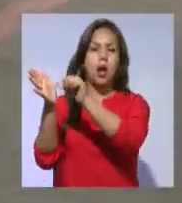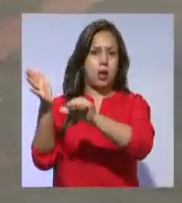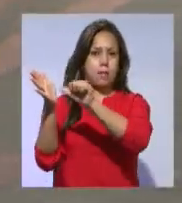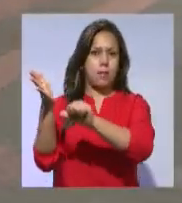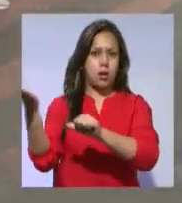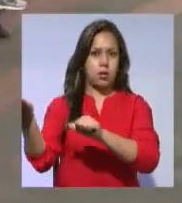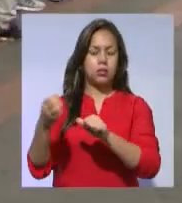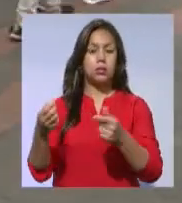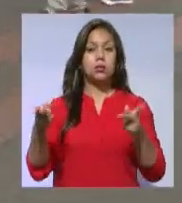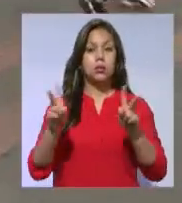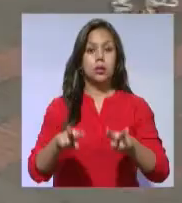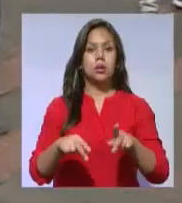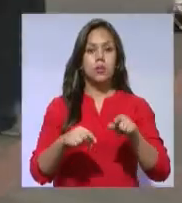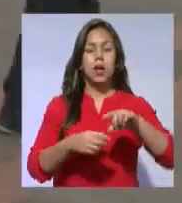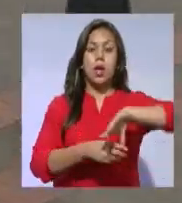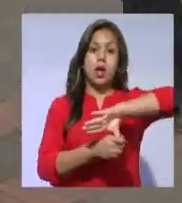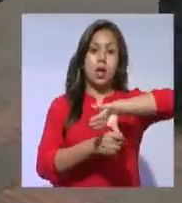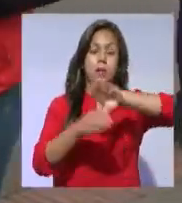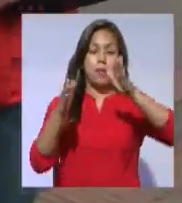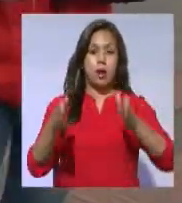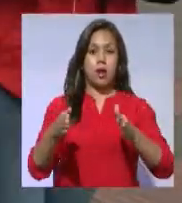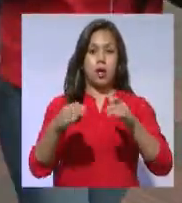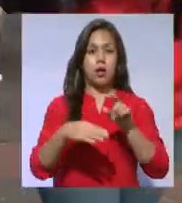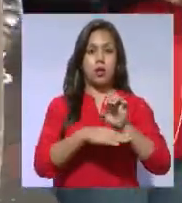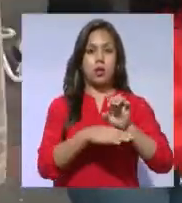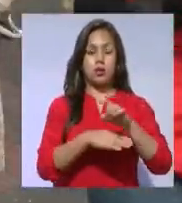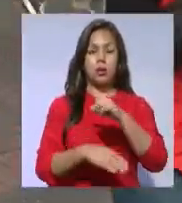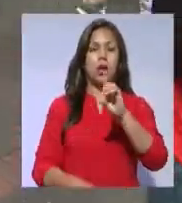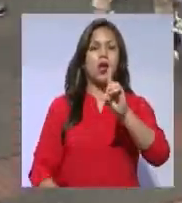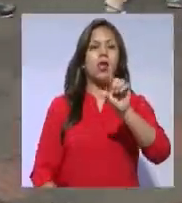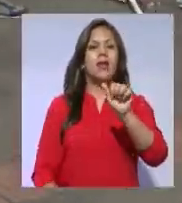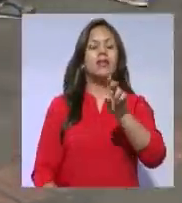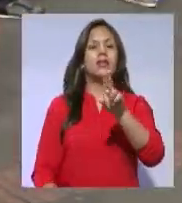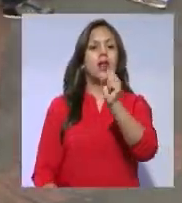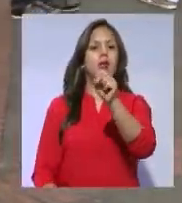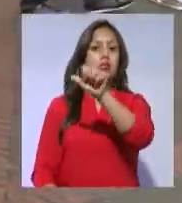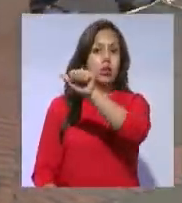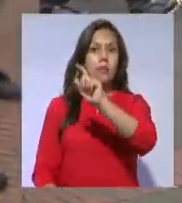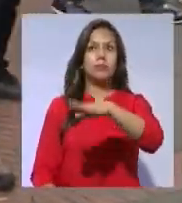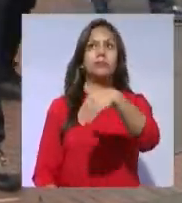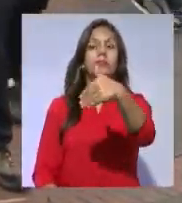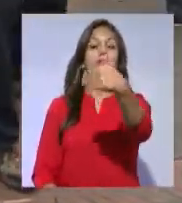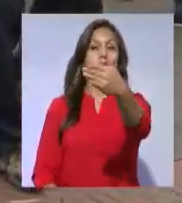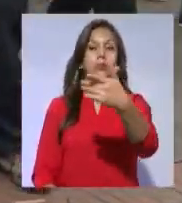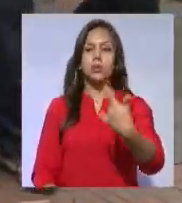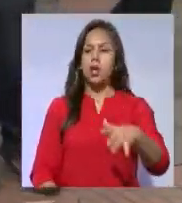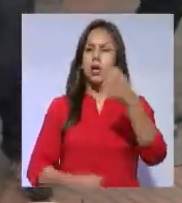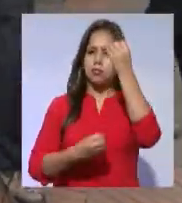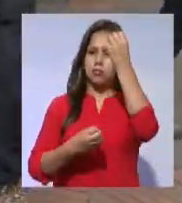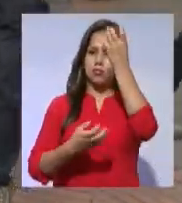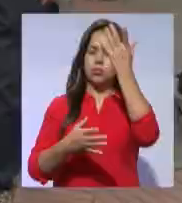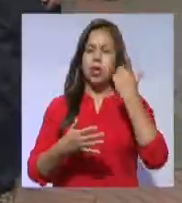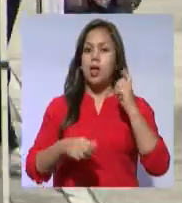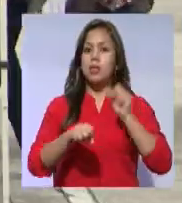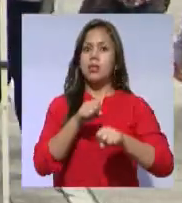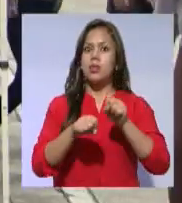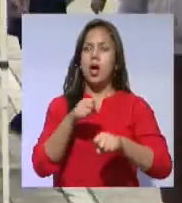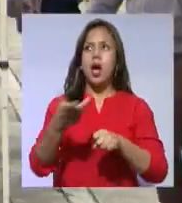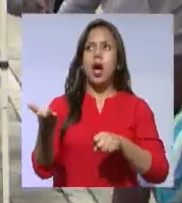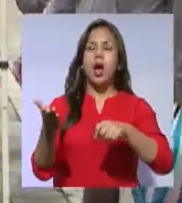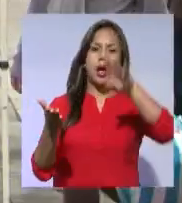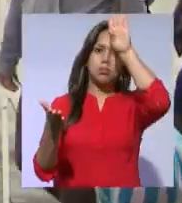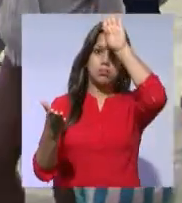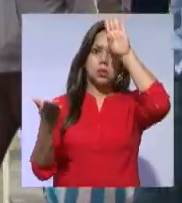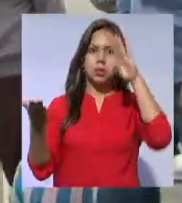esta campaña se sumó el embajador de cuba en ecuador rafael dausá quien dijo que los próximos días se entregara información de los daños generados en la habana